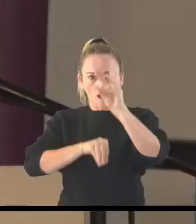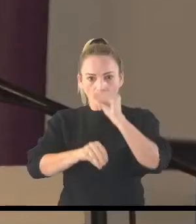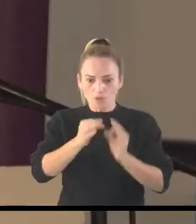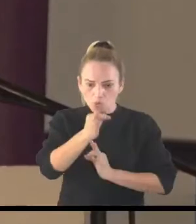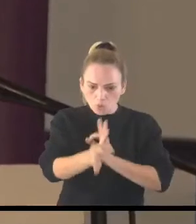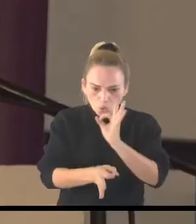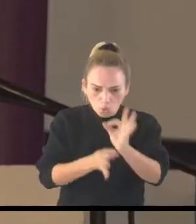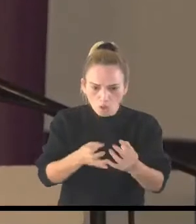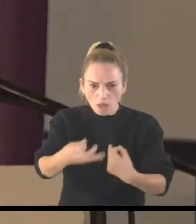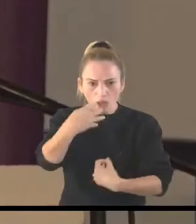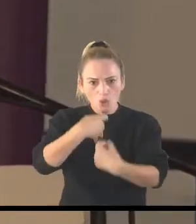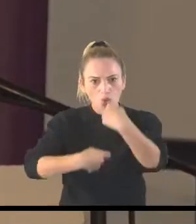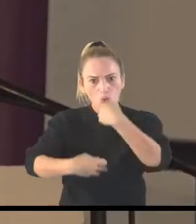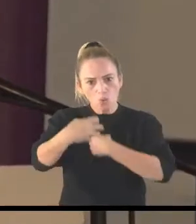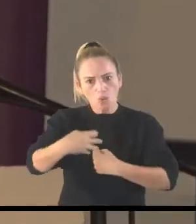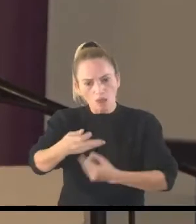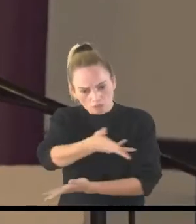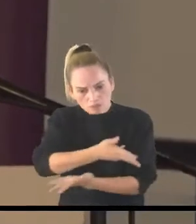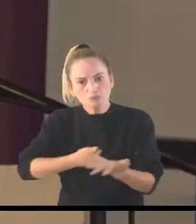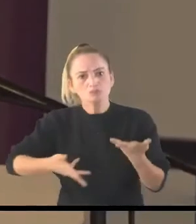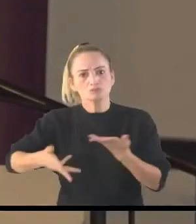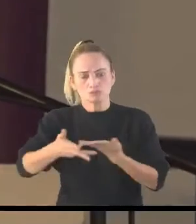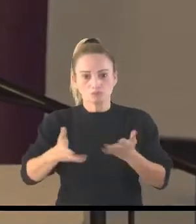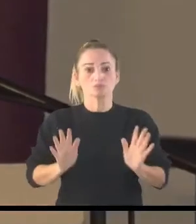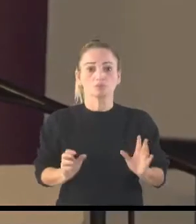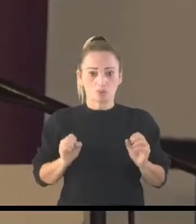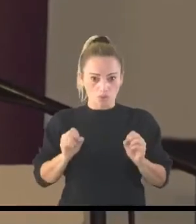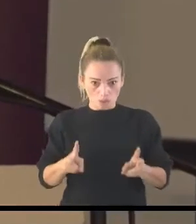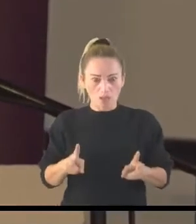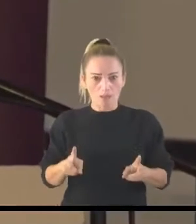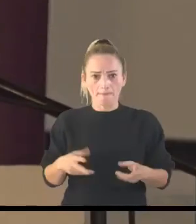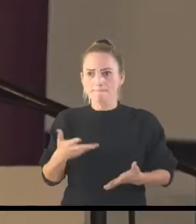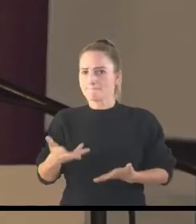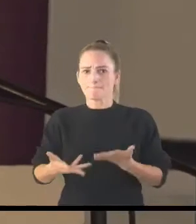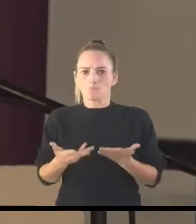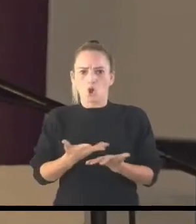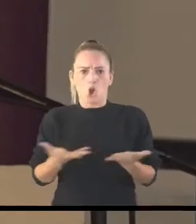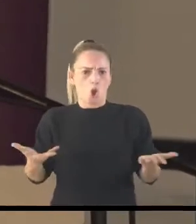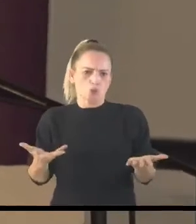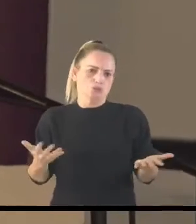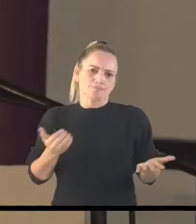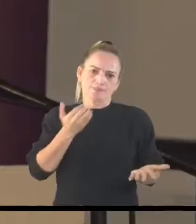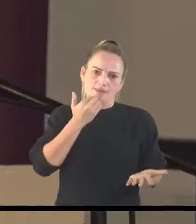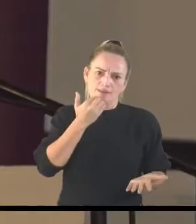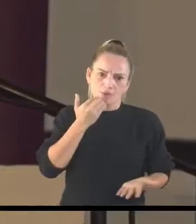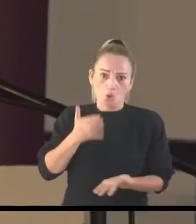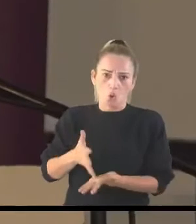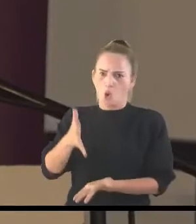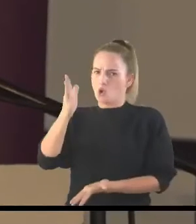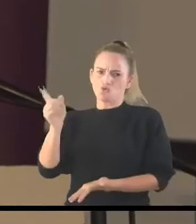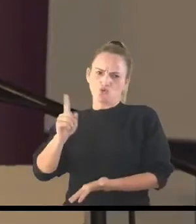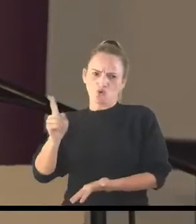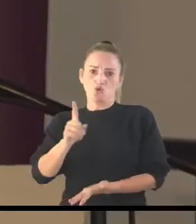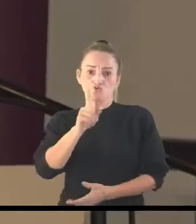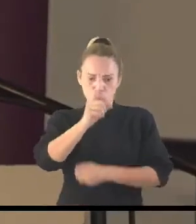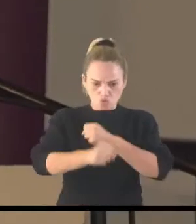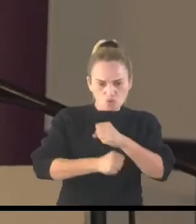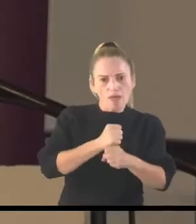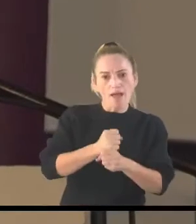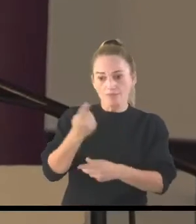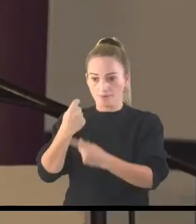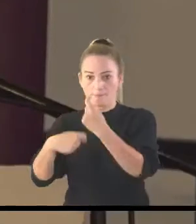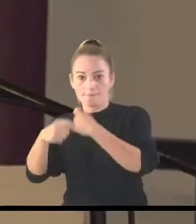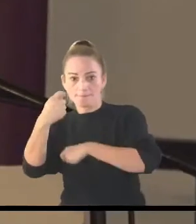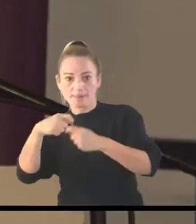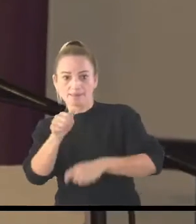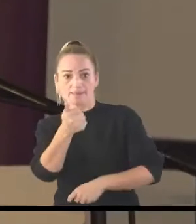cuidarnos los unos con los otros. Si bien no tenemos mucho, lo que vendemos anualmente,